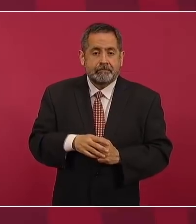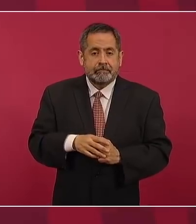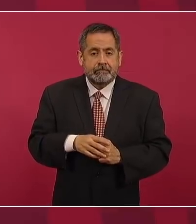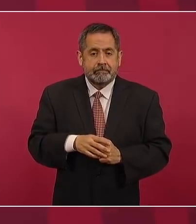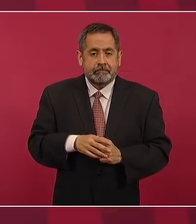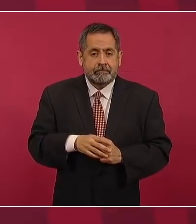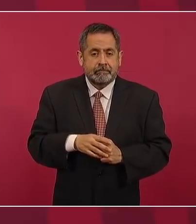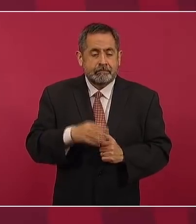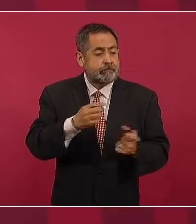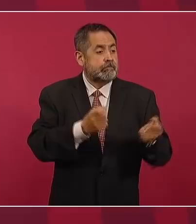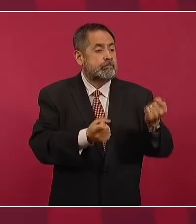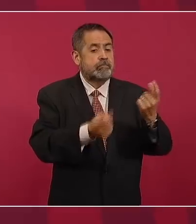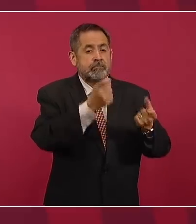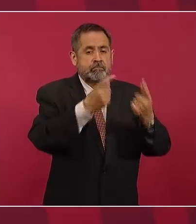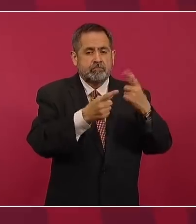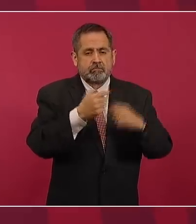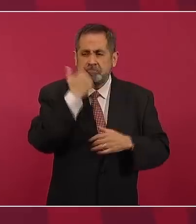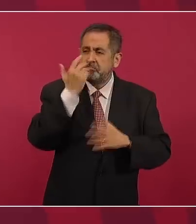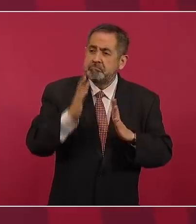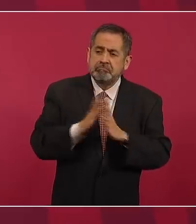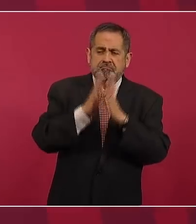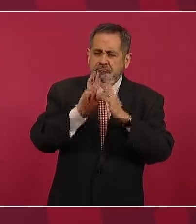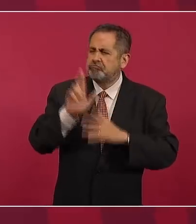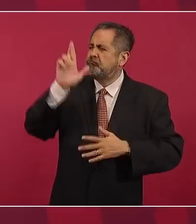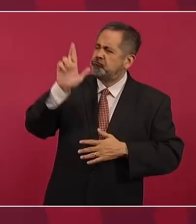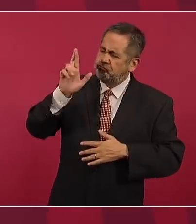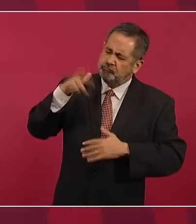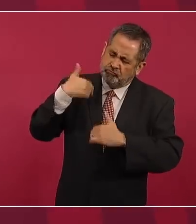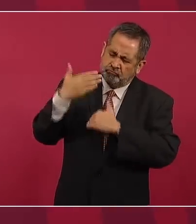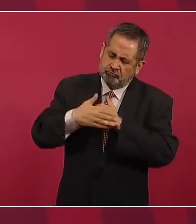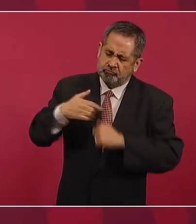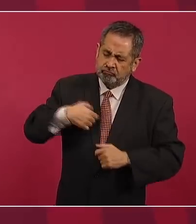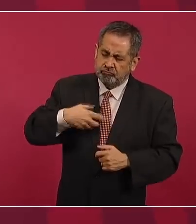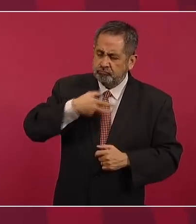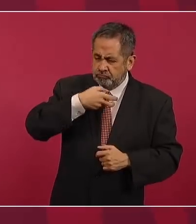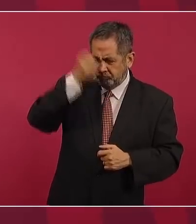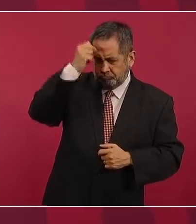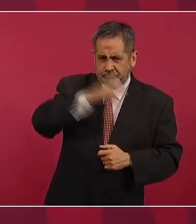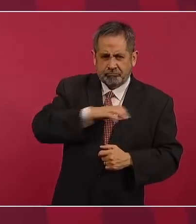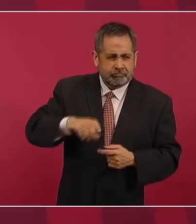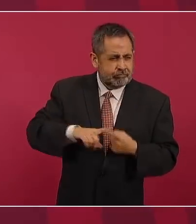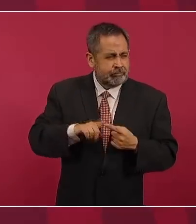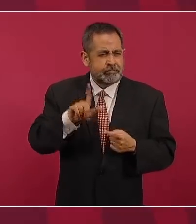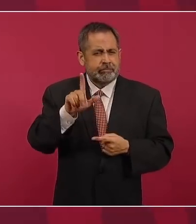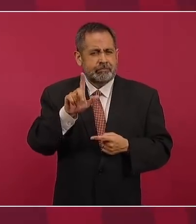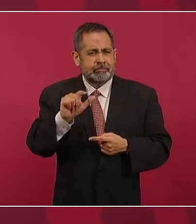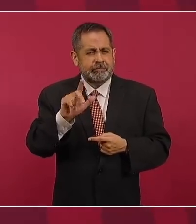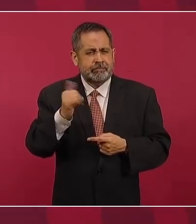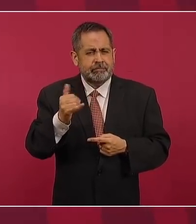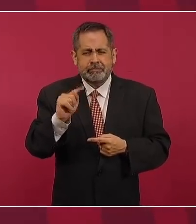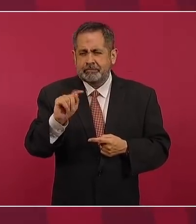hay quienes manifiestan que van a participar, la señora Lili Téllez,